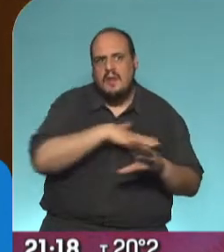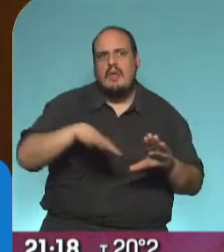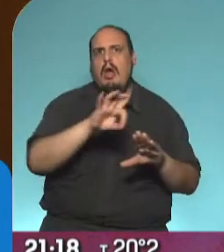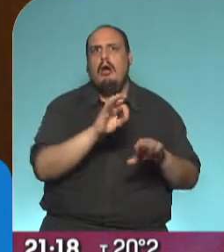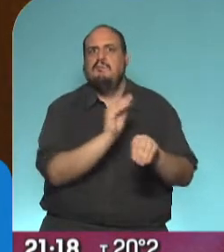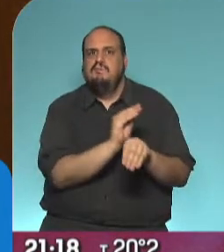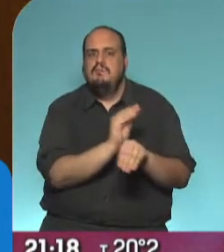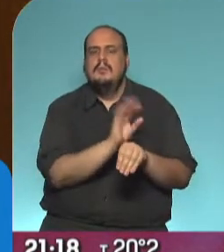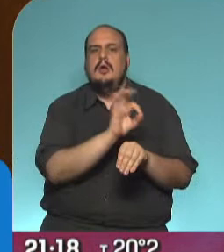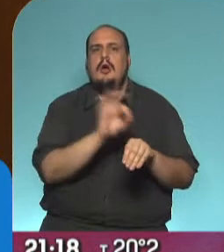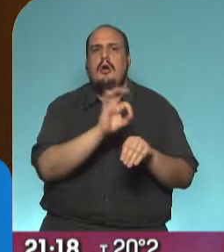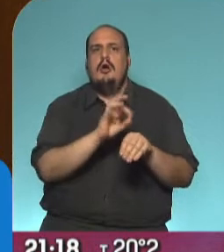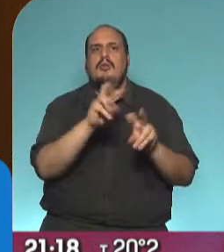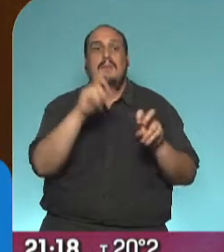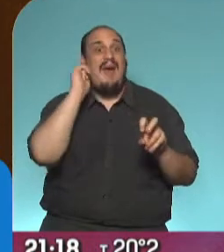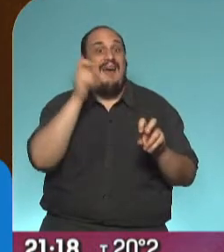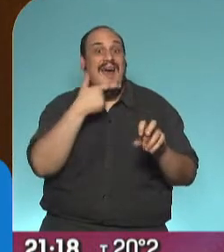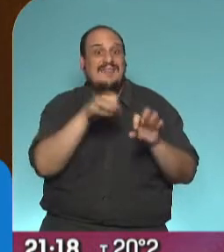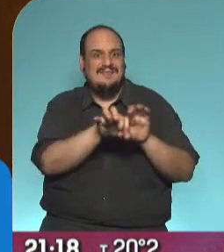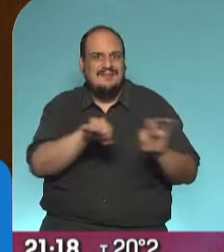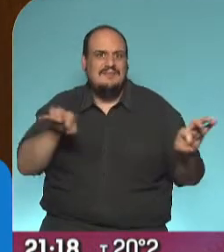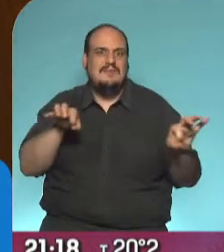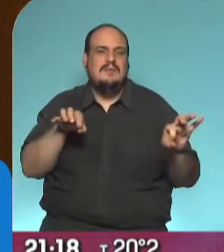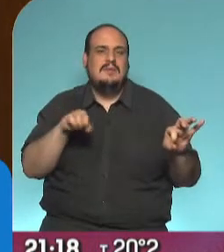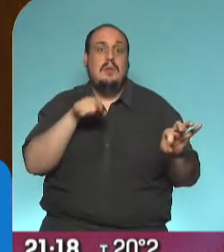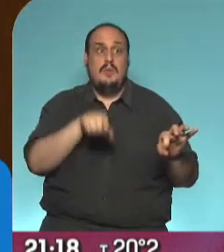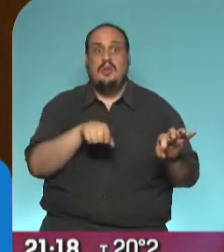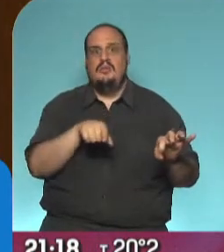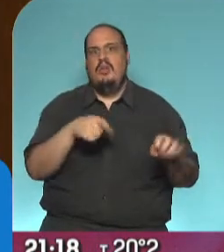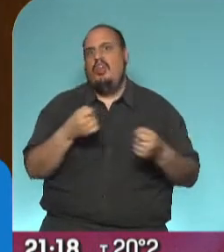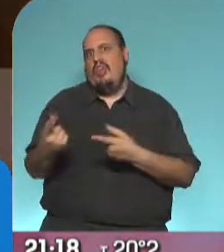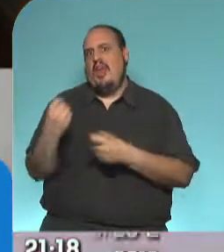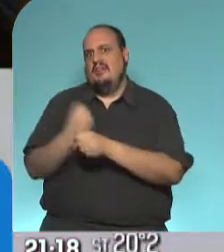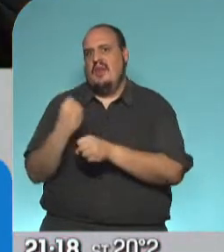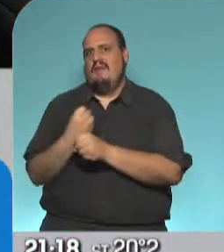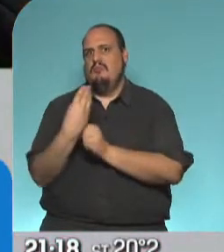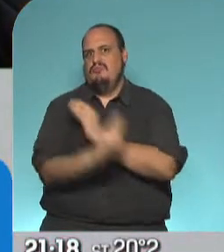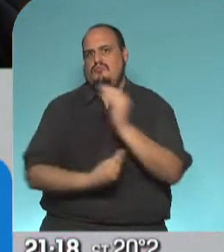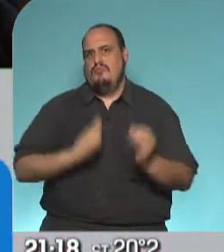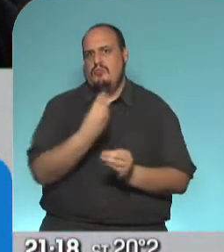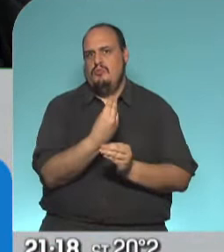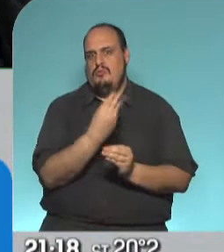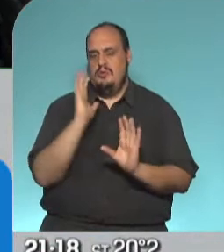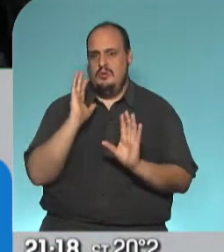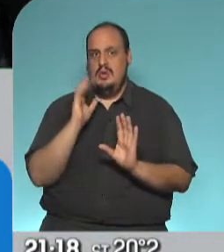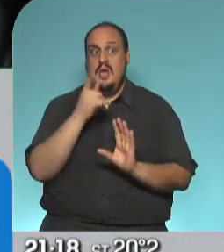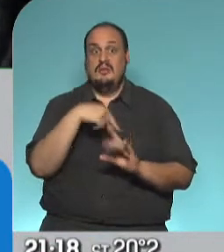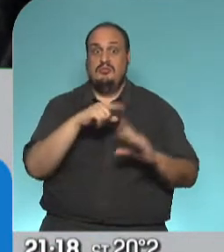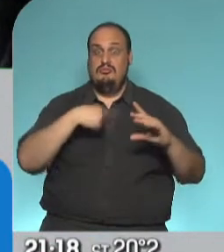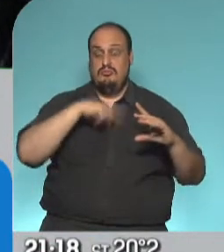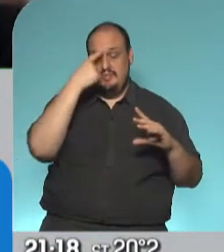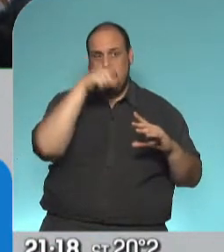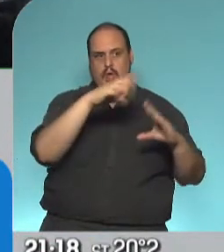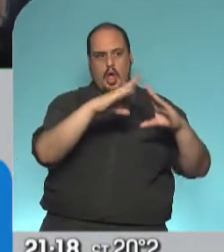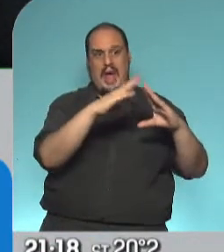o conexiones a redes de gas? Fundamentalmente porque eso genera mucho empleo. Y la verdad que nosotros concebimos la vivienda